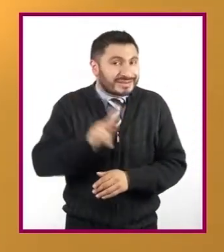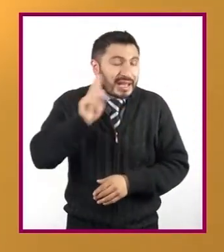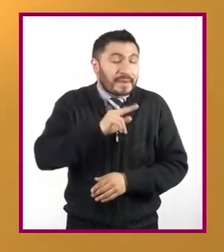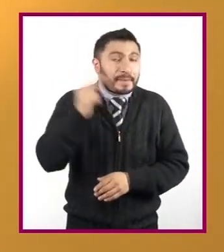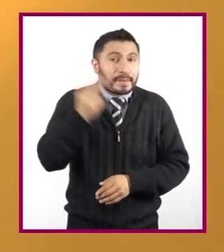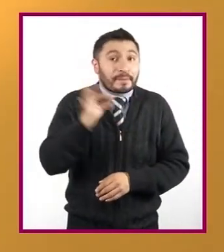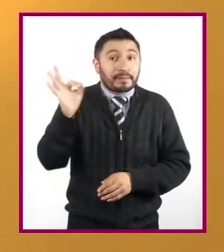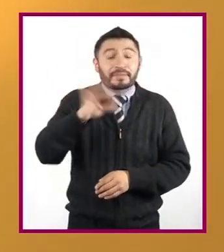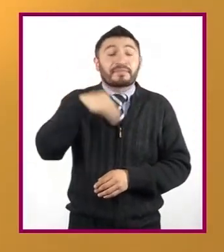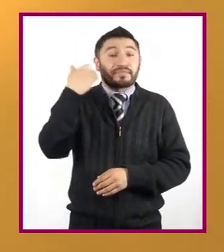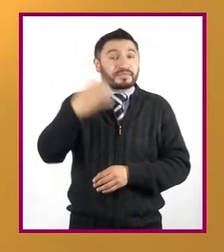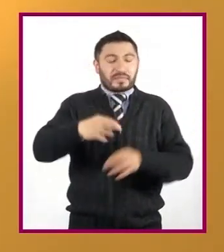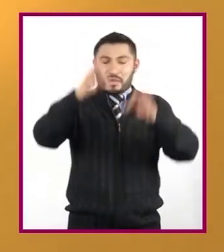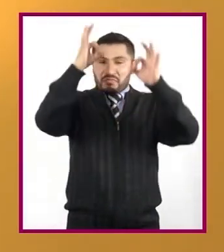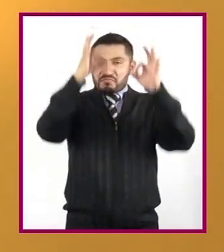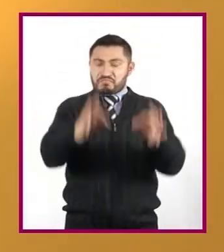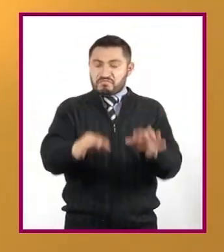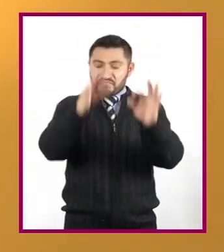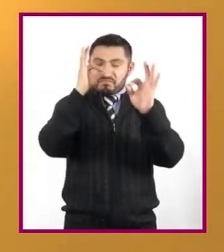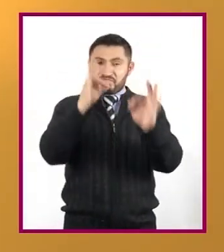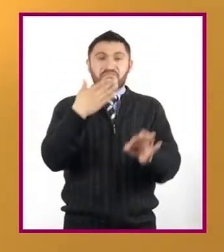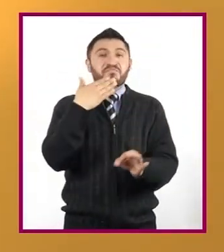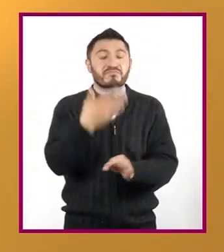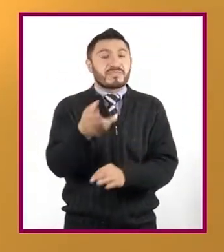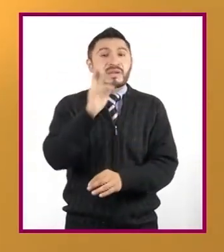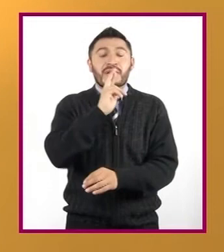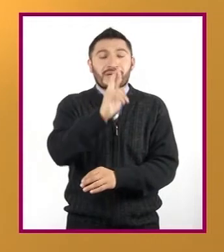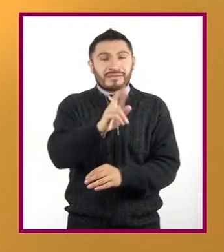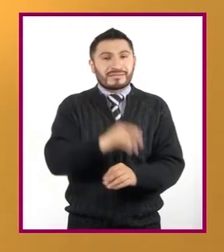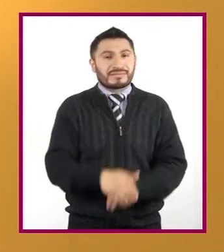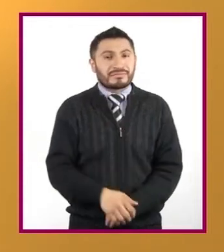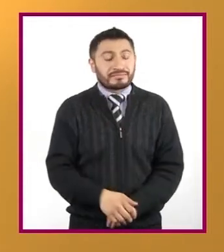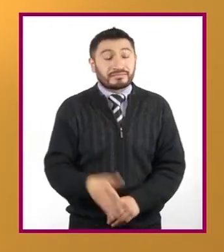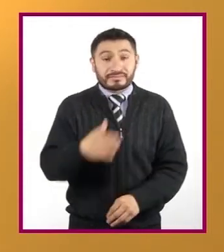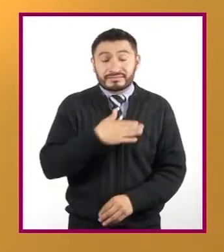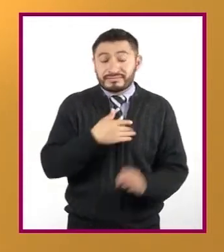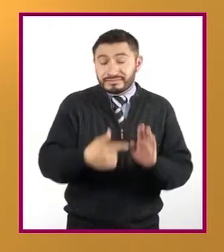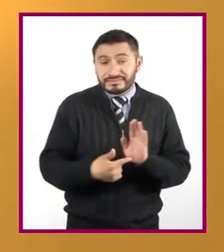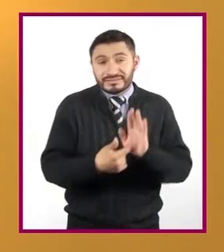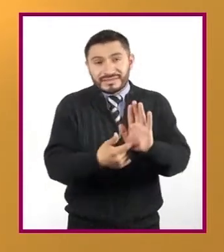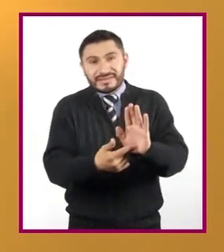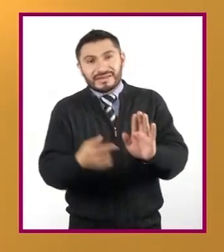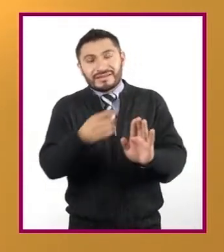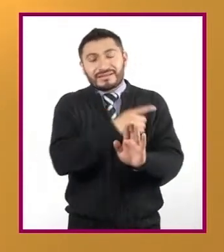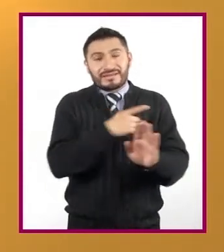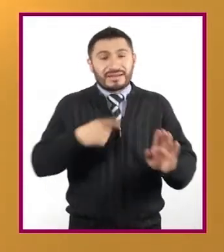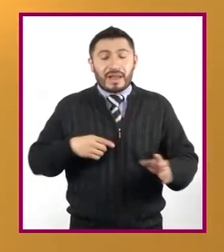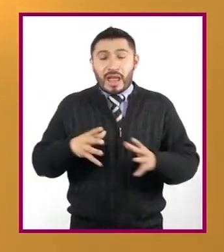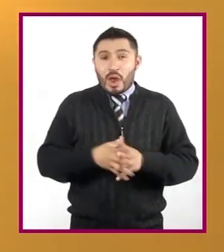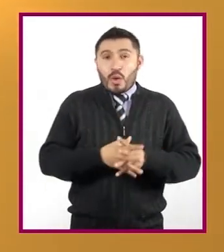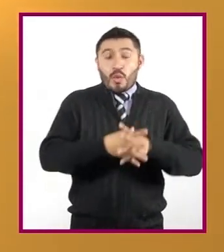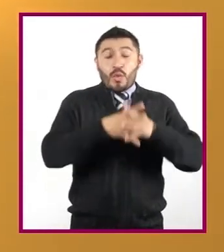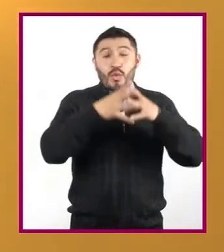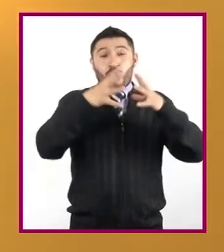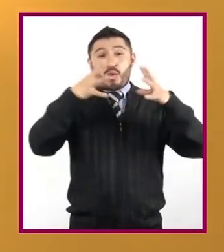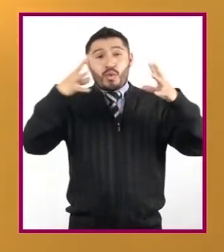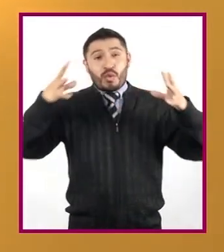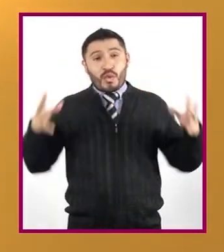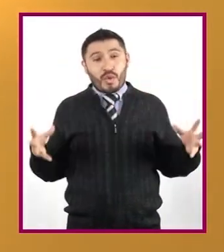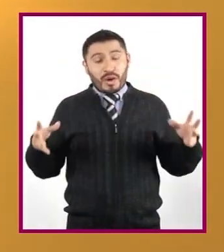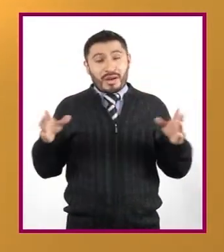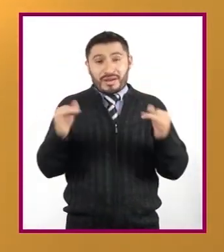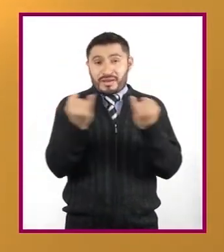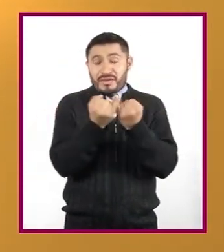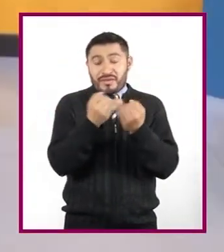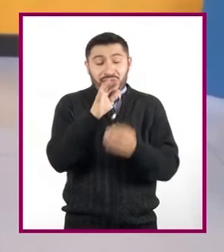una certeza absoluta en el resultado. Mi muestra tendrá que ser tan grande como mi